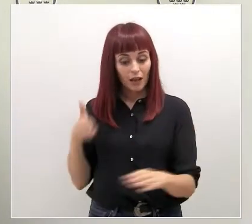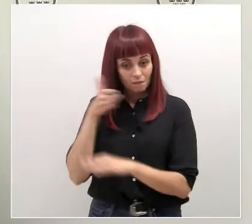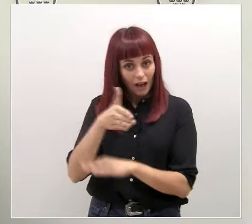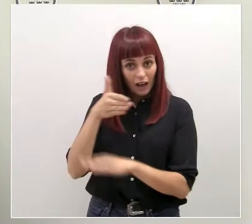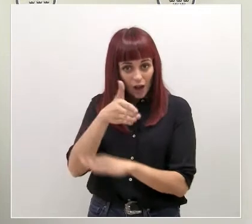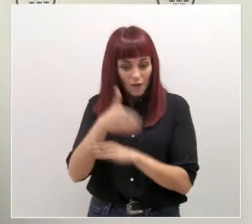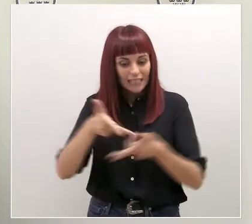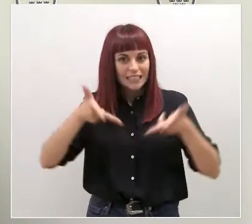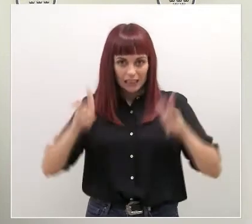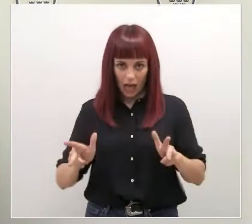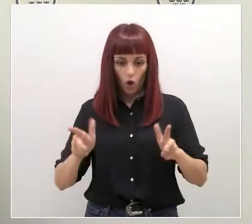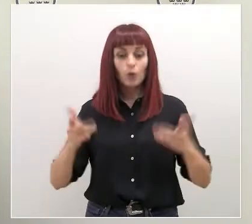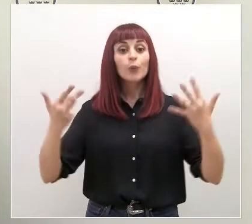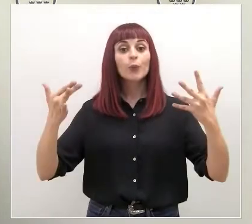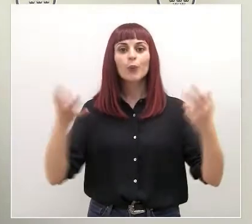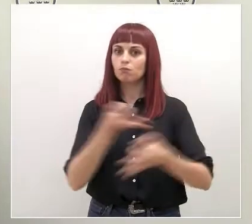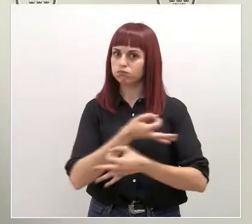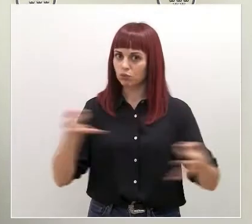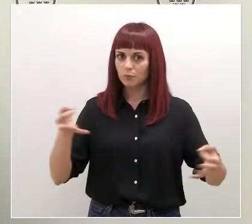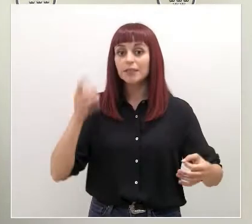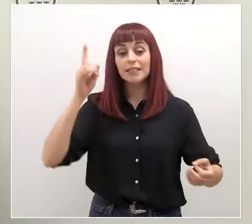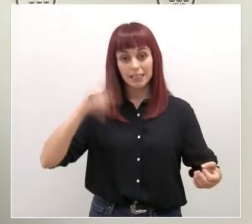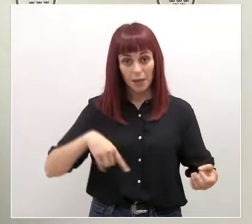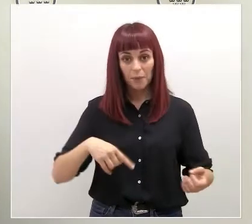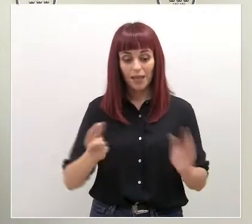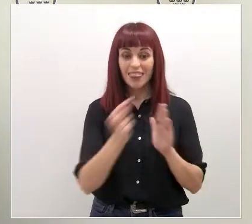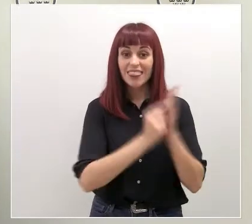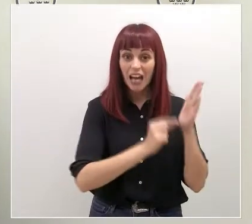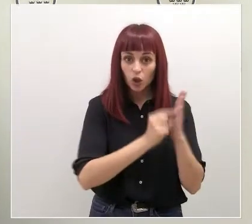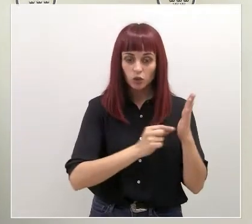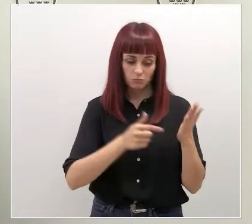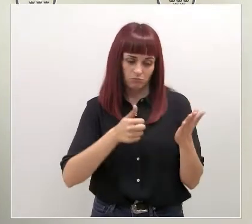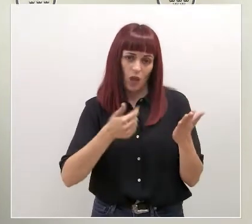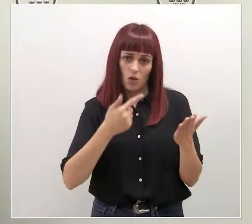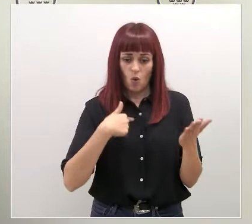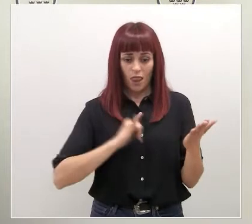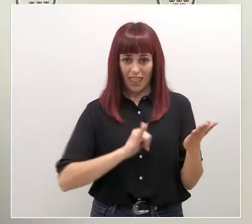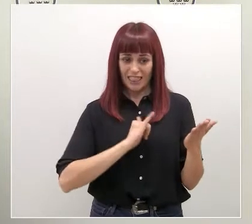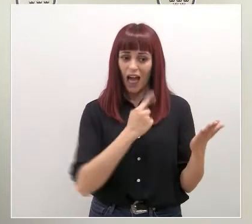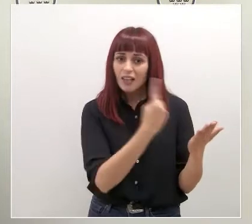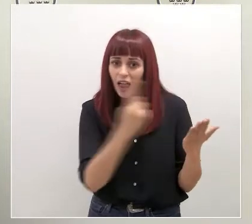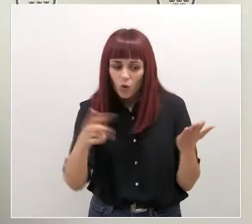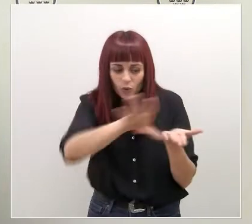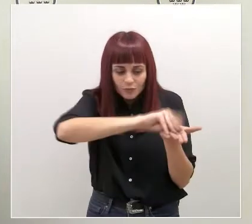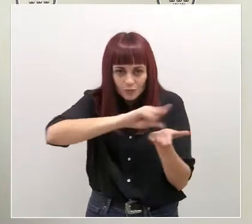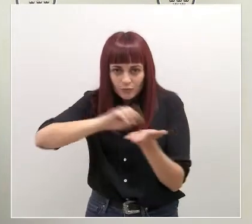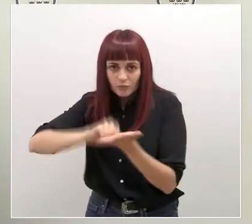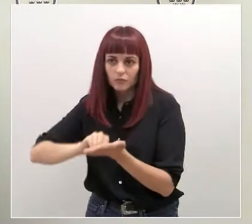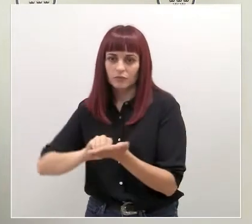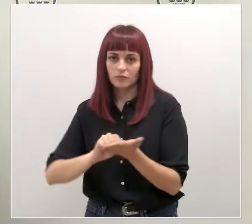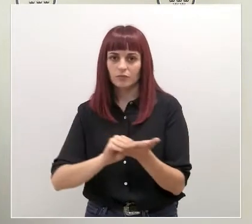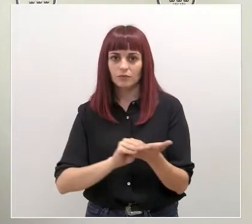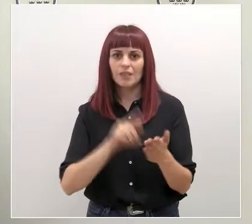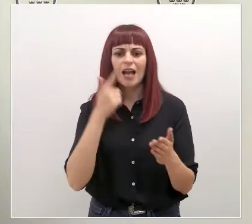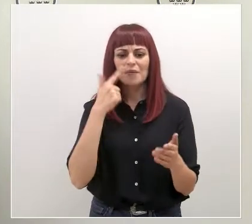sentados, ventilación adecuada y la obligación de recoger los datos identificativos de todos los asistentes y la referencia a